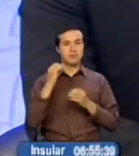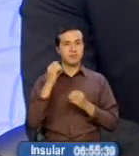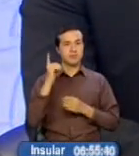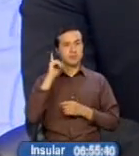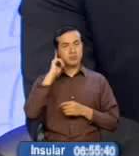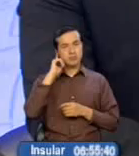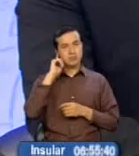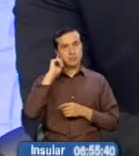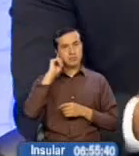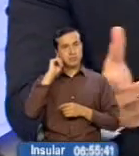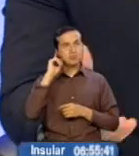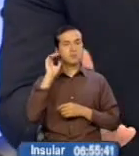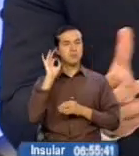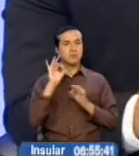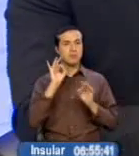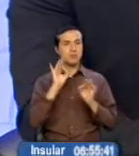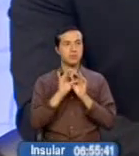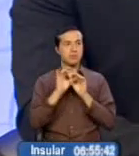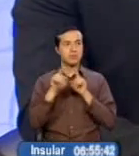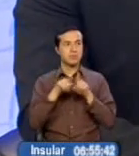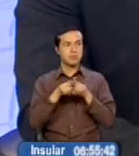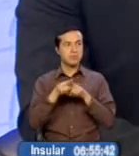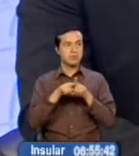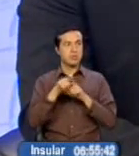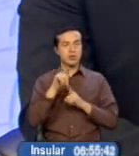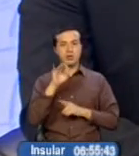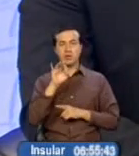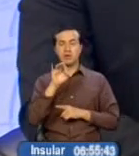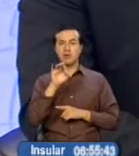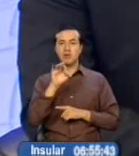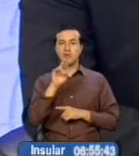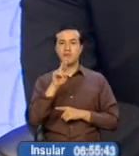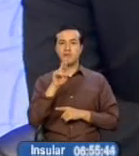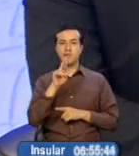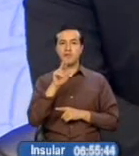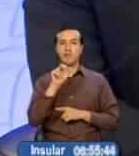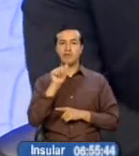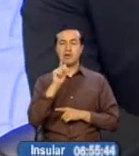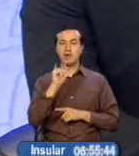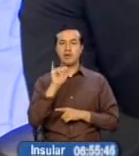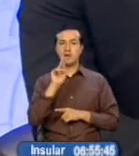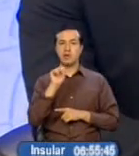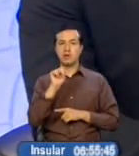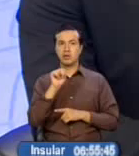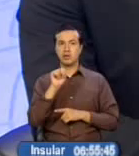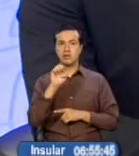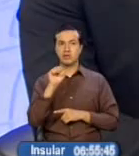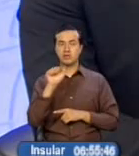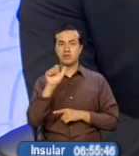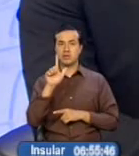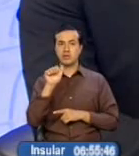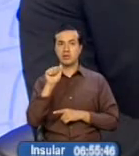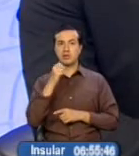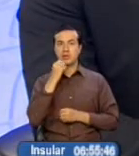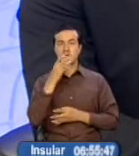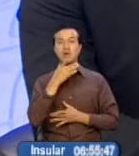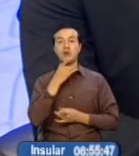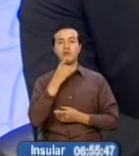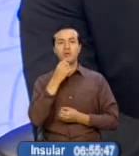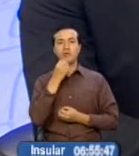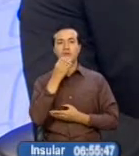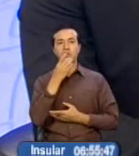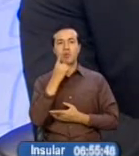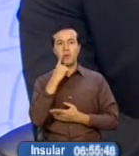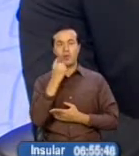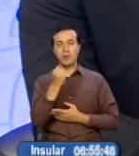productor. Ah, perfecto, usted quiere revisar a Franklin Salas. Vamos a hablar de Franklin Salas porque el productor se emociona hablando de Franklin Salas, un